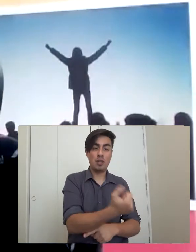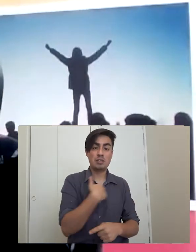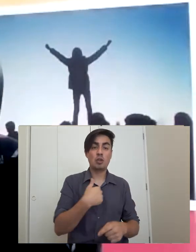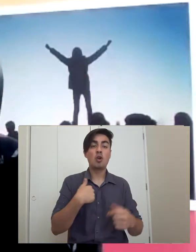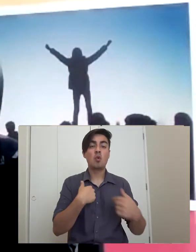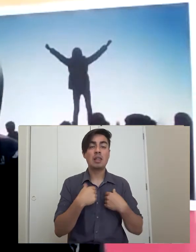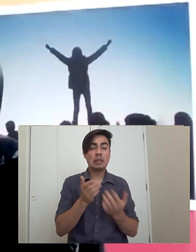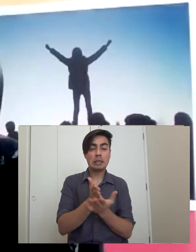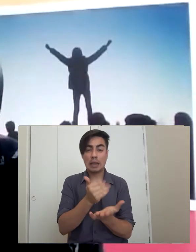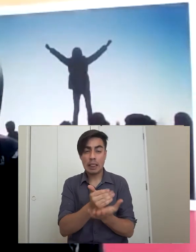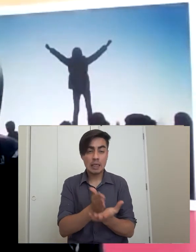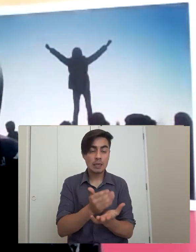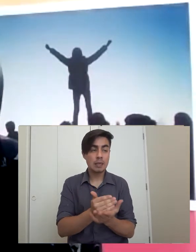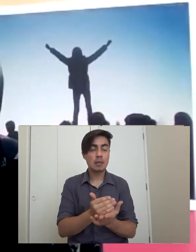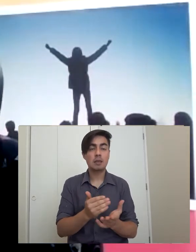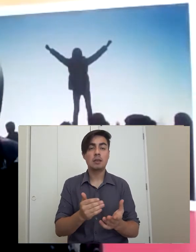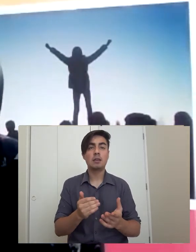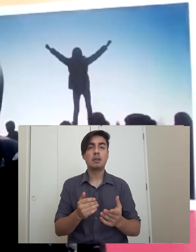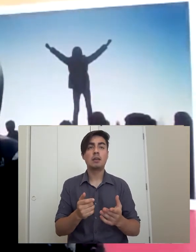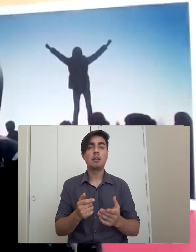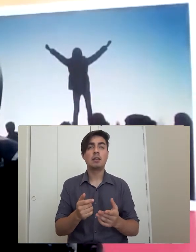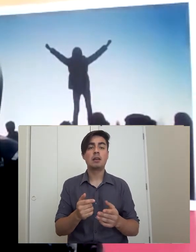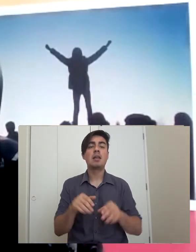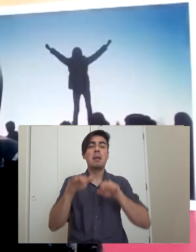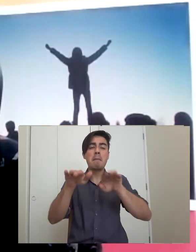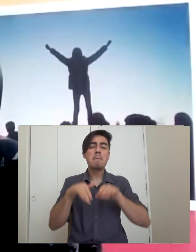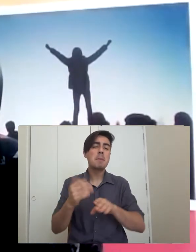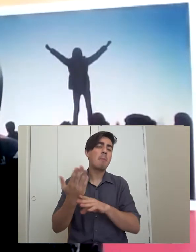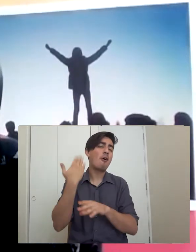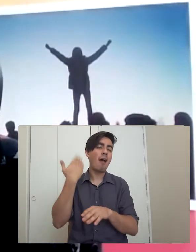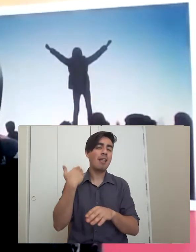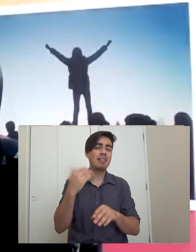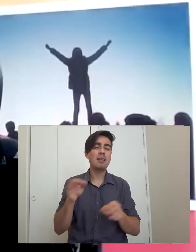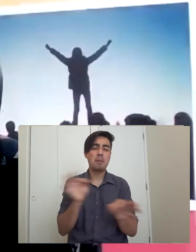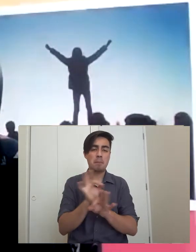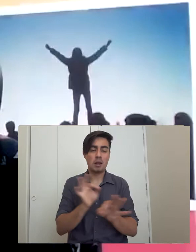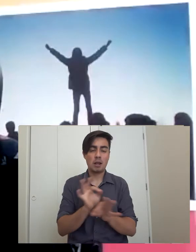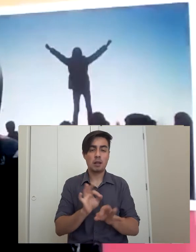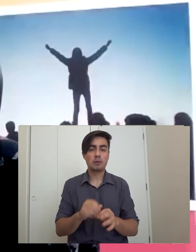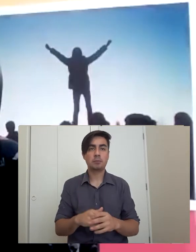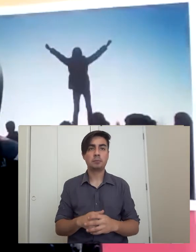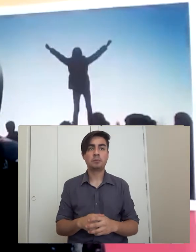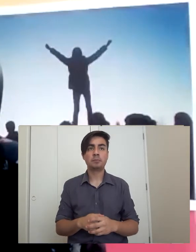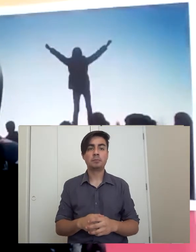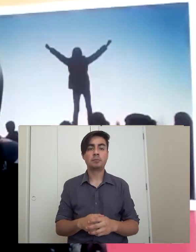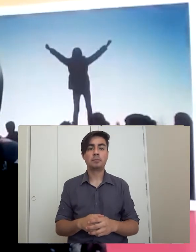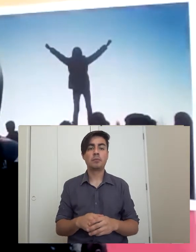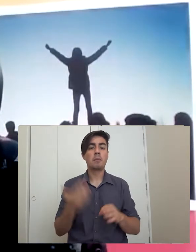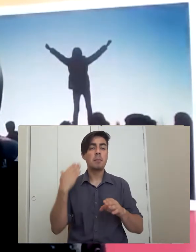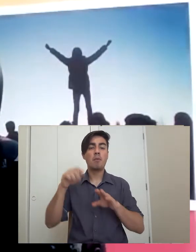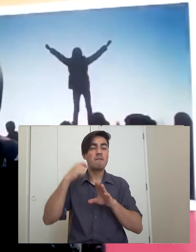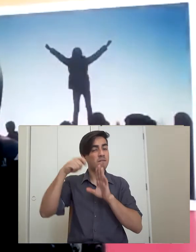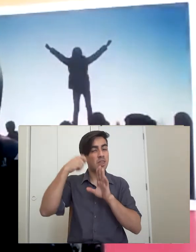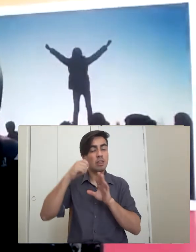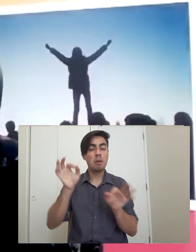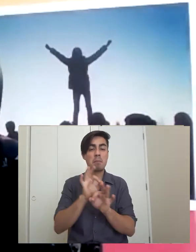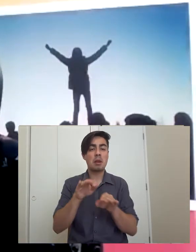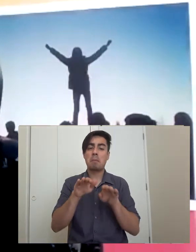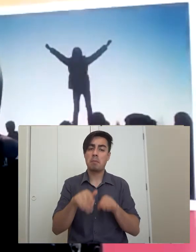Nuestra estrategia es lo que ya les mencioné en el video,